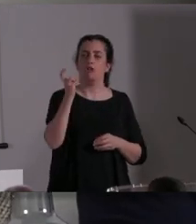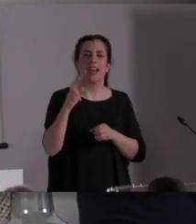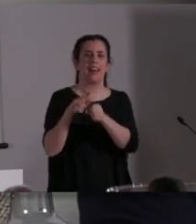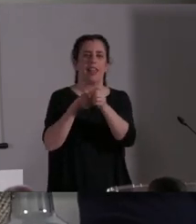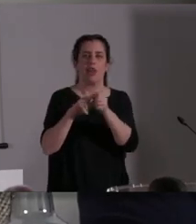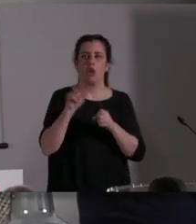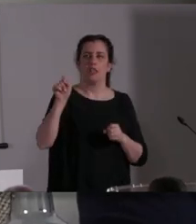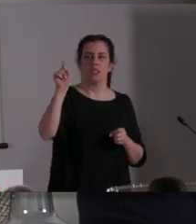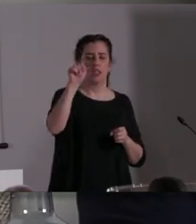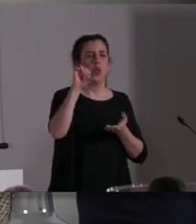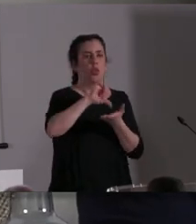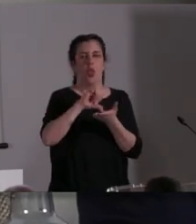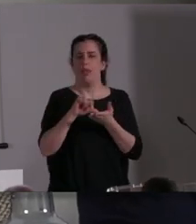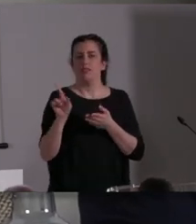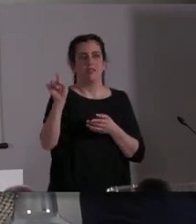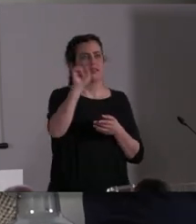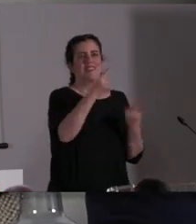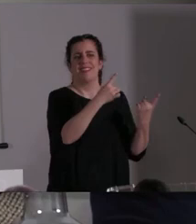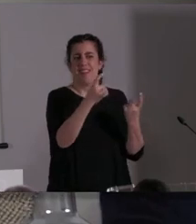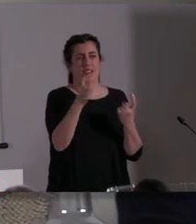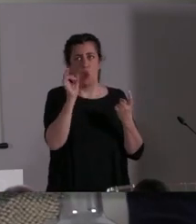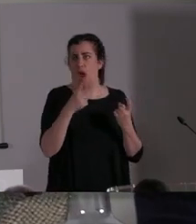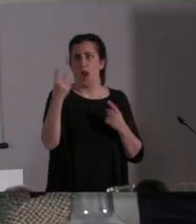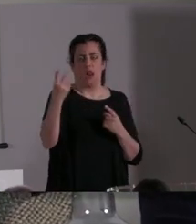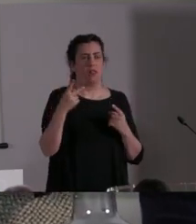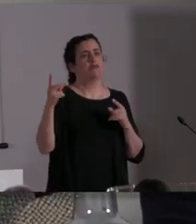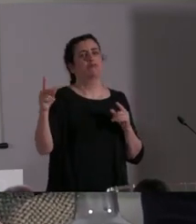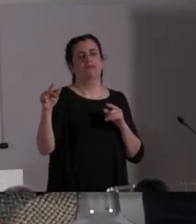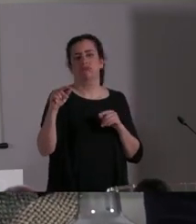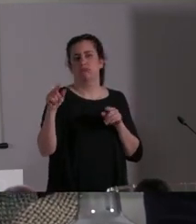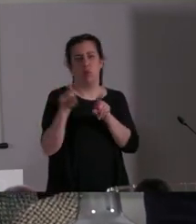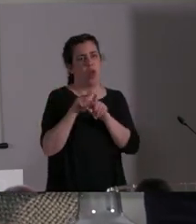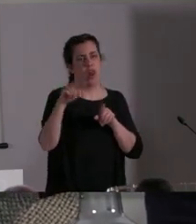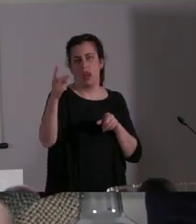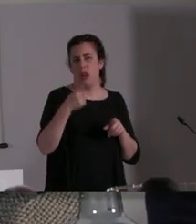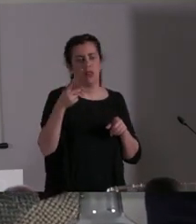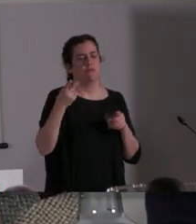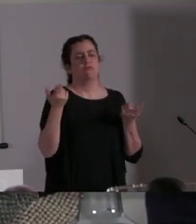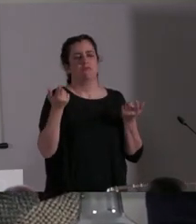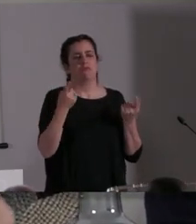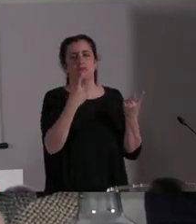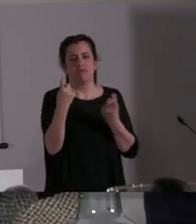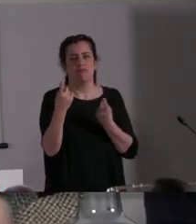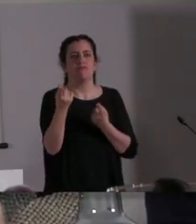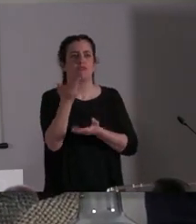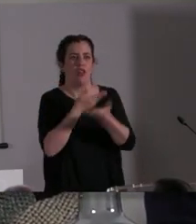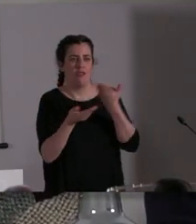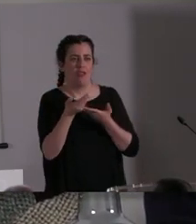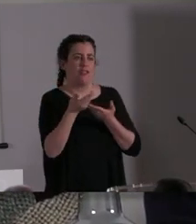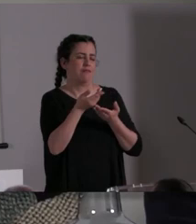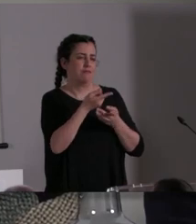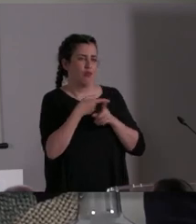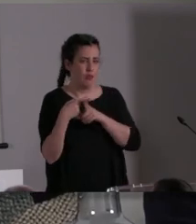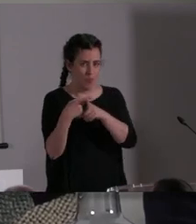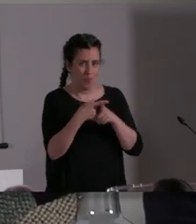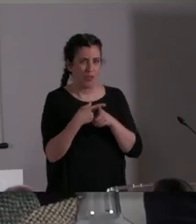ciudades con las mismas necesidades, inquietudes y vocación de compartir, y en estas claves nos seguiremos moviendo y esperamos desde Navarra